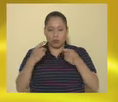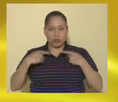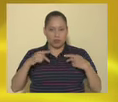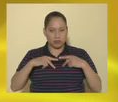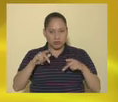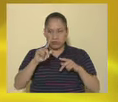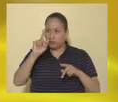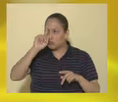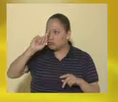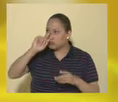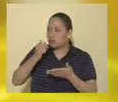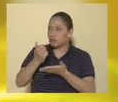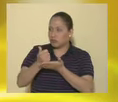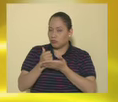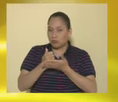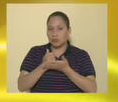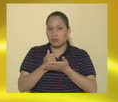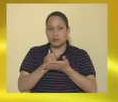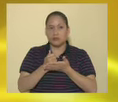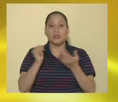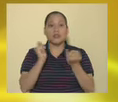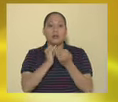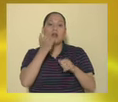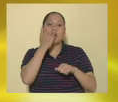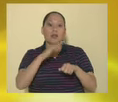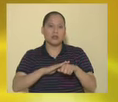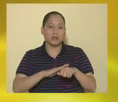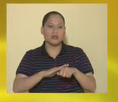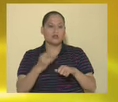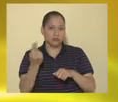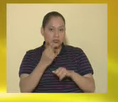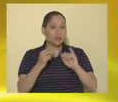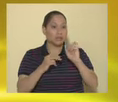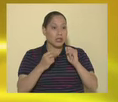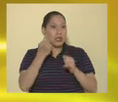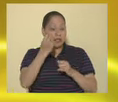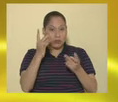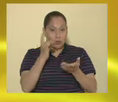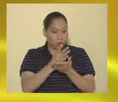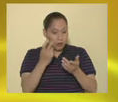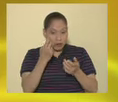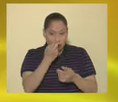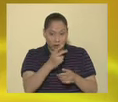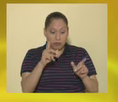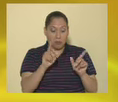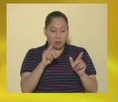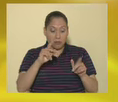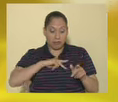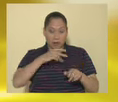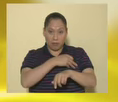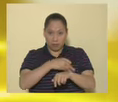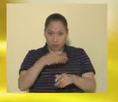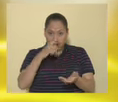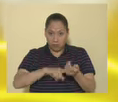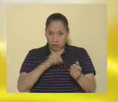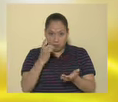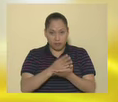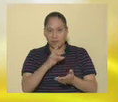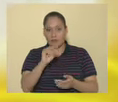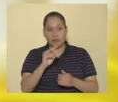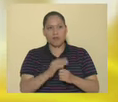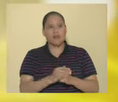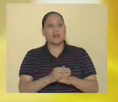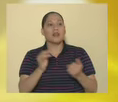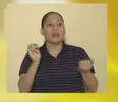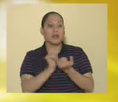consejeros, y realmente ahí definir administradores, y no nada más de la familia. Por ejemplo, puede haber casos que externa,